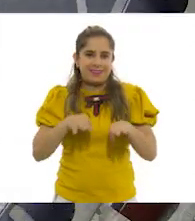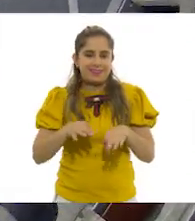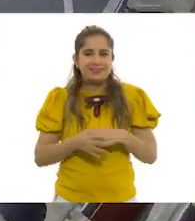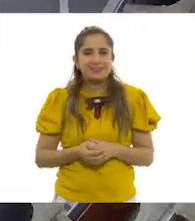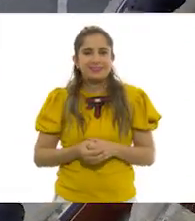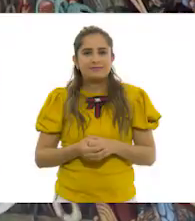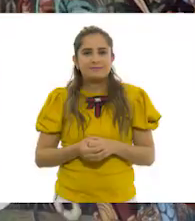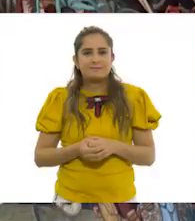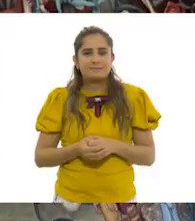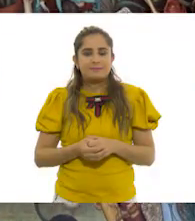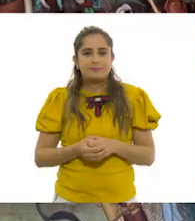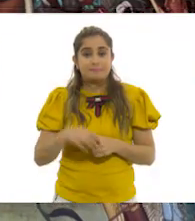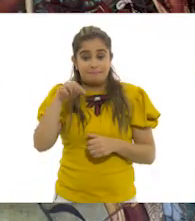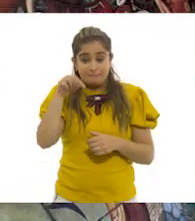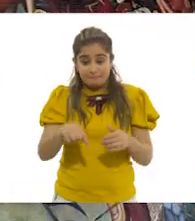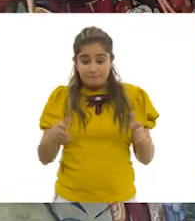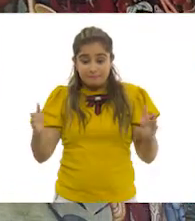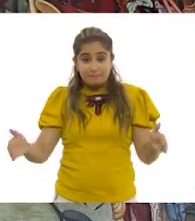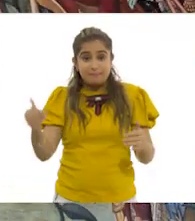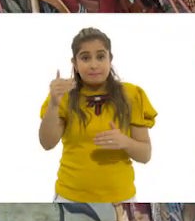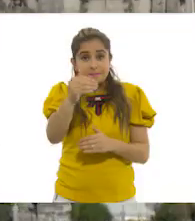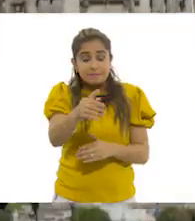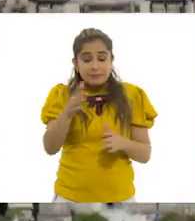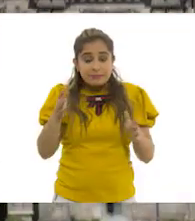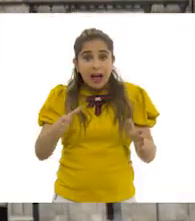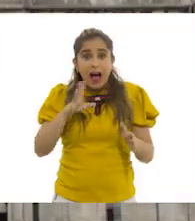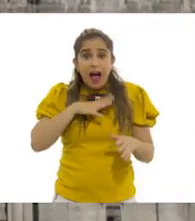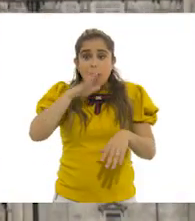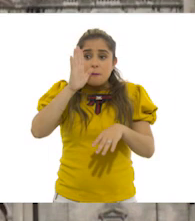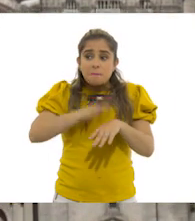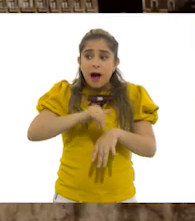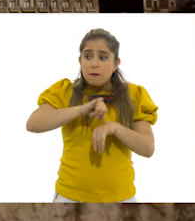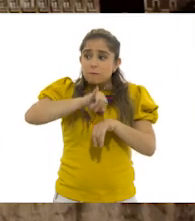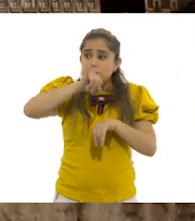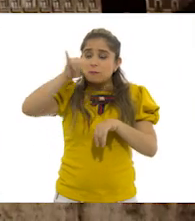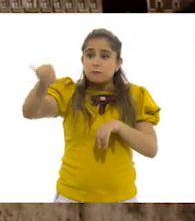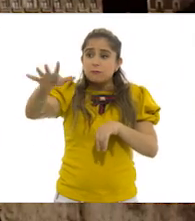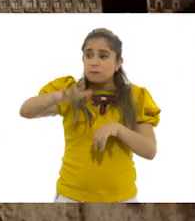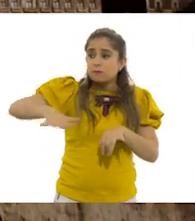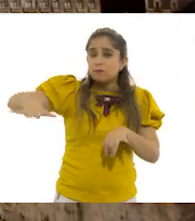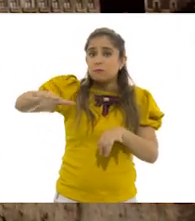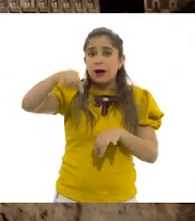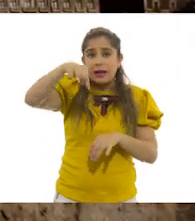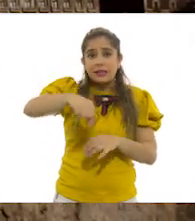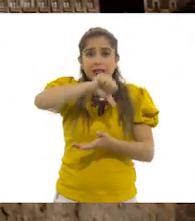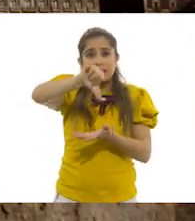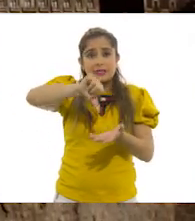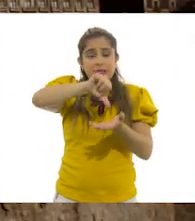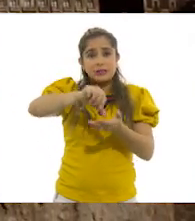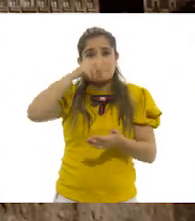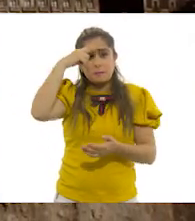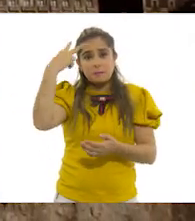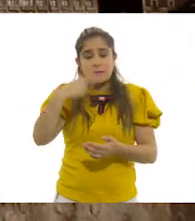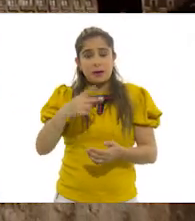Es solo una parte de esa textura única del centro histórico de la Ciudad de México.